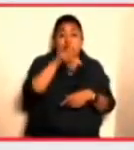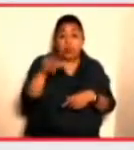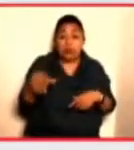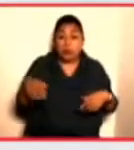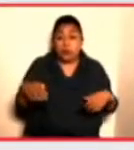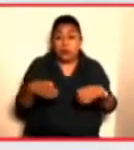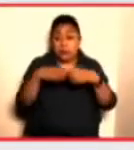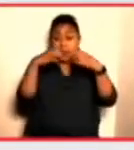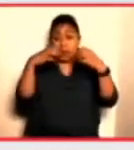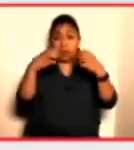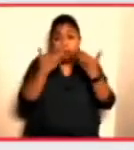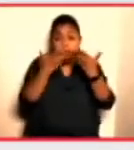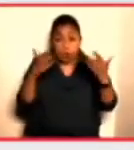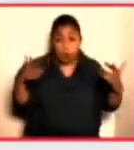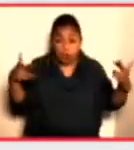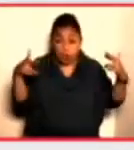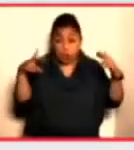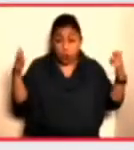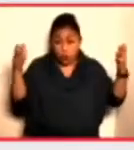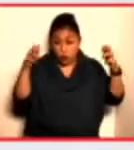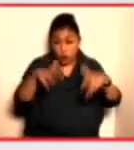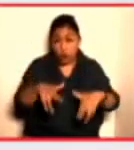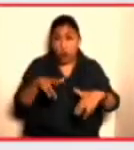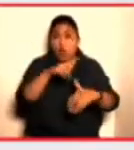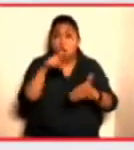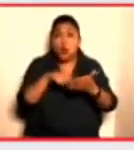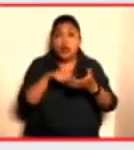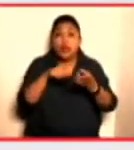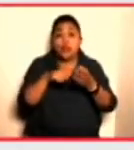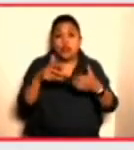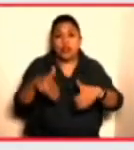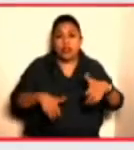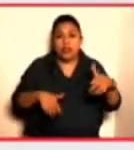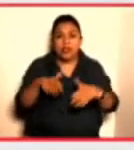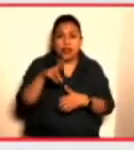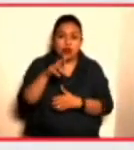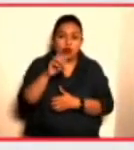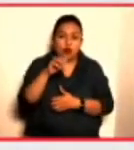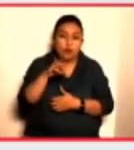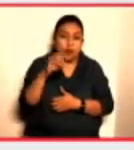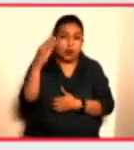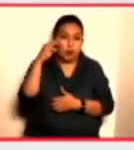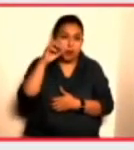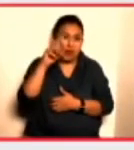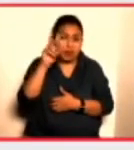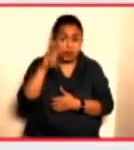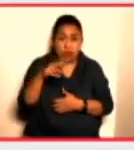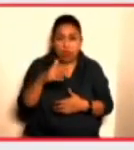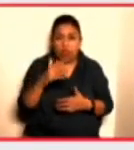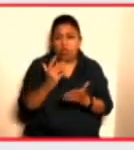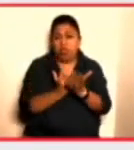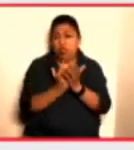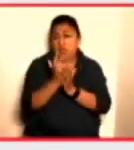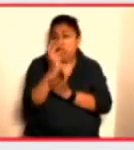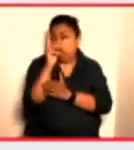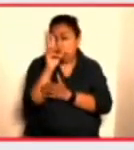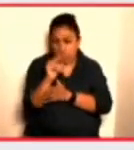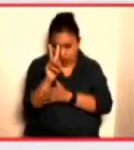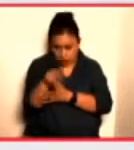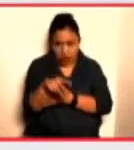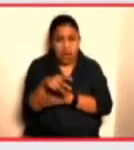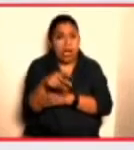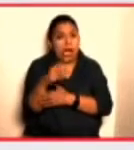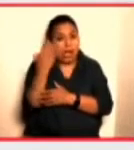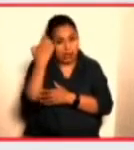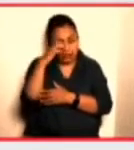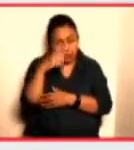en un lugar con una carga ritual tan grande como es el Teatro Romano de Mérida, pues no exagero cuando digo que va a ser de las experiencias más memorables